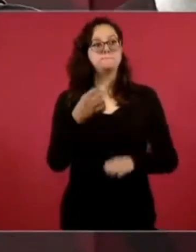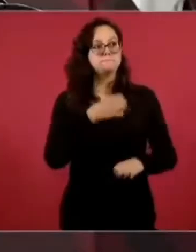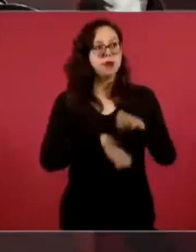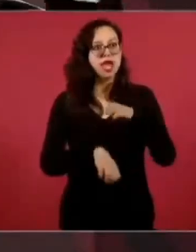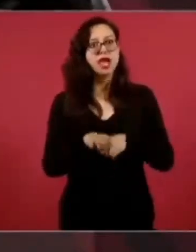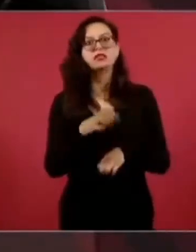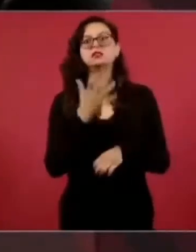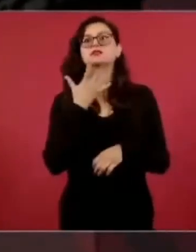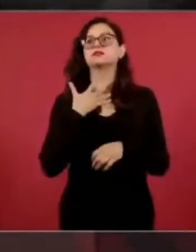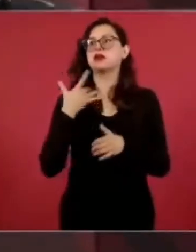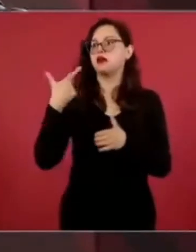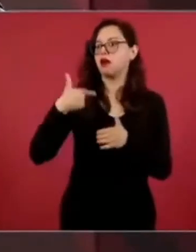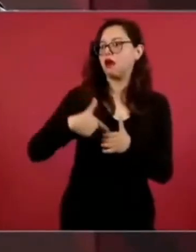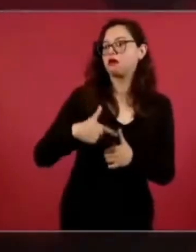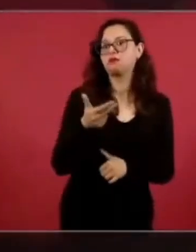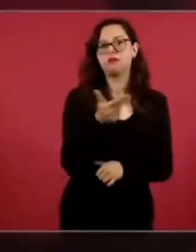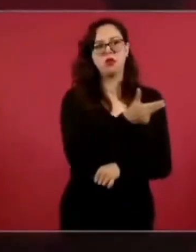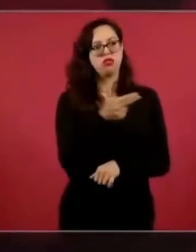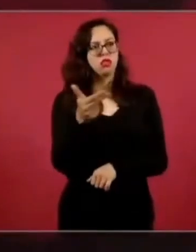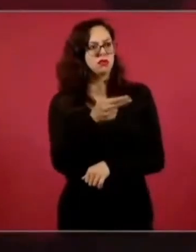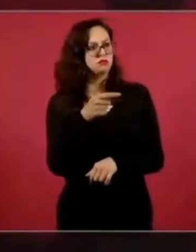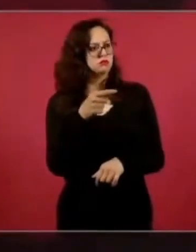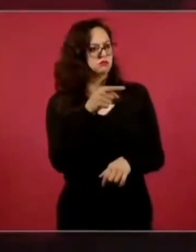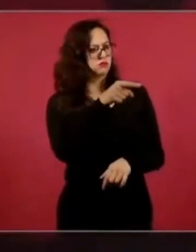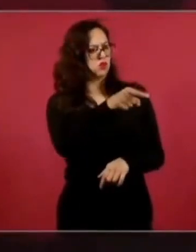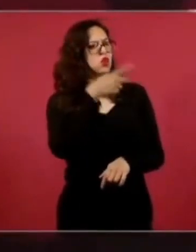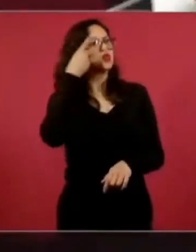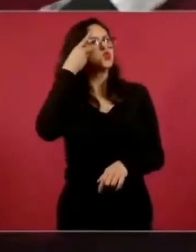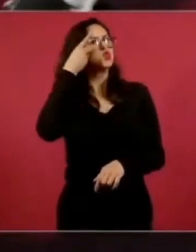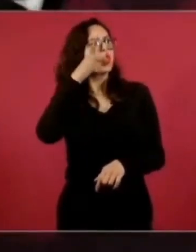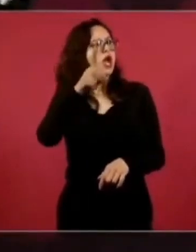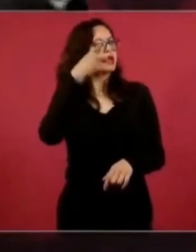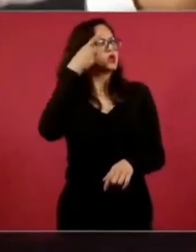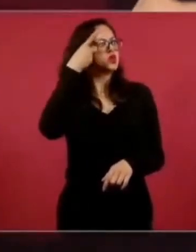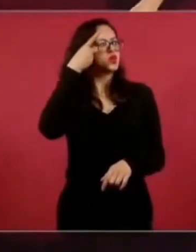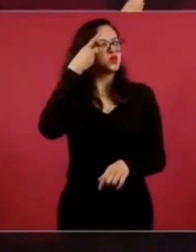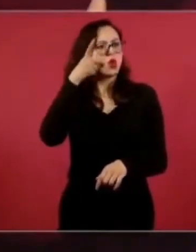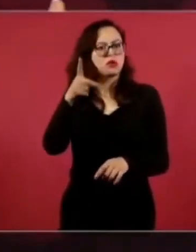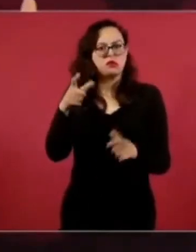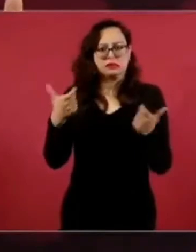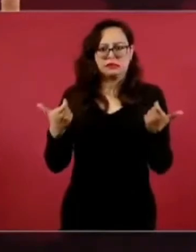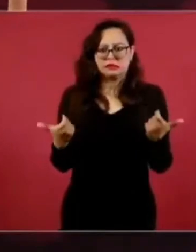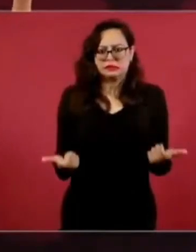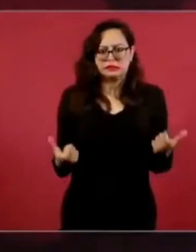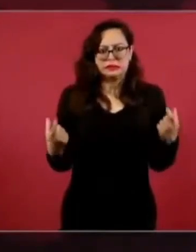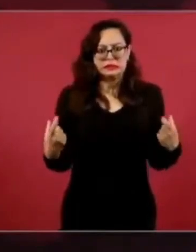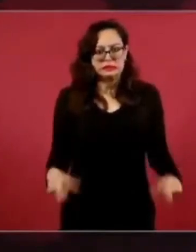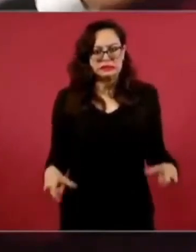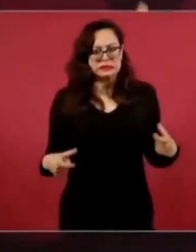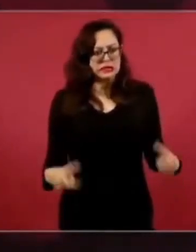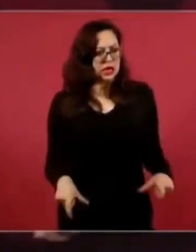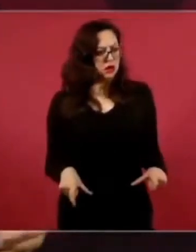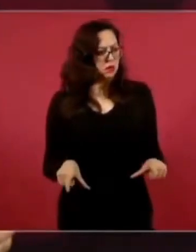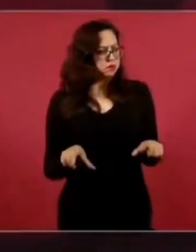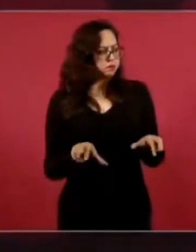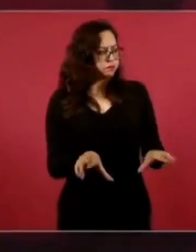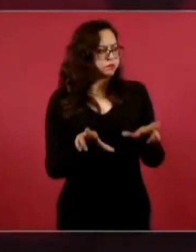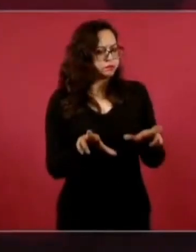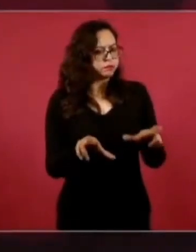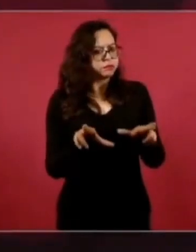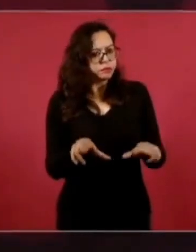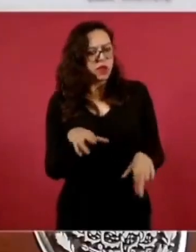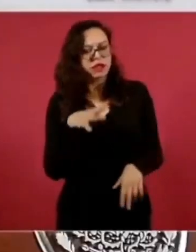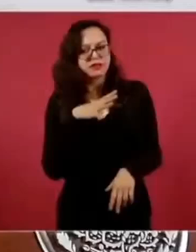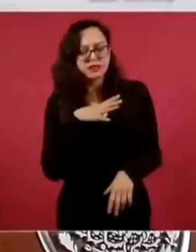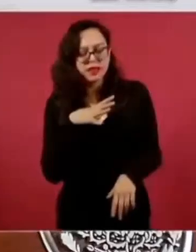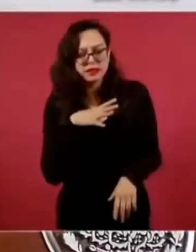gasolineras, hoteles, ¿sí? Dinero, los líderes.